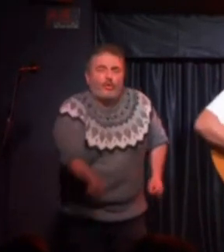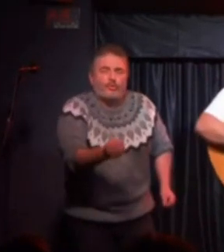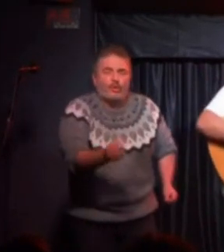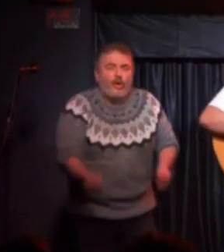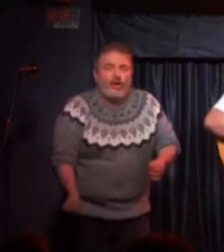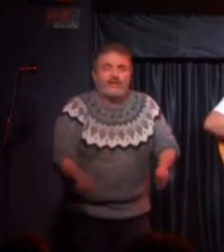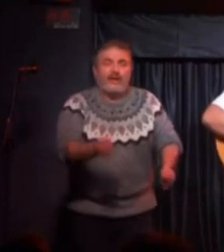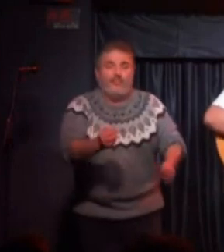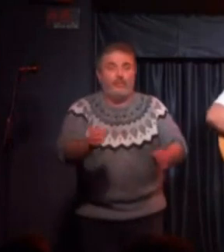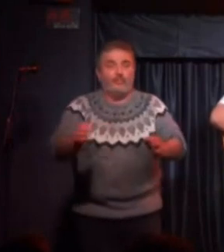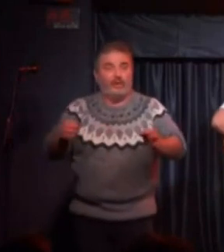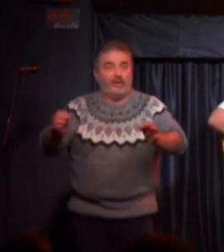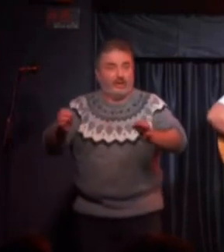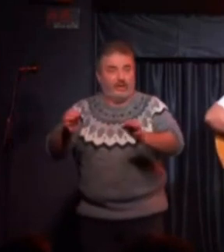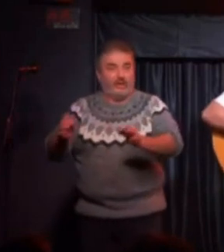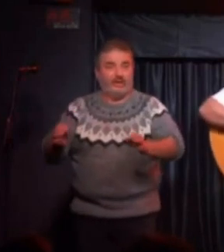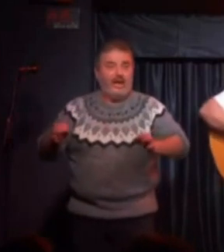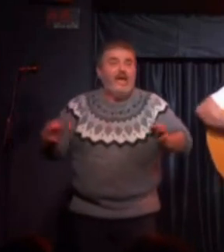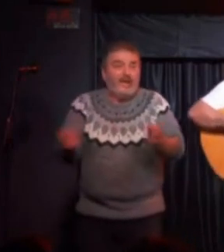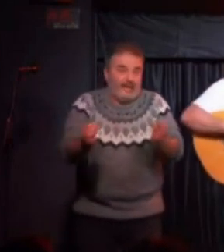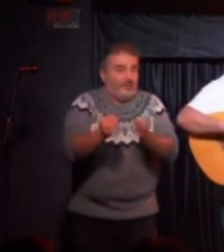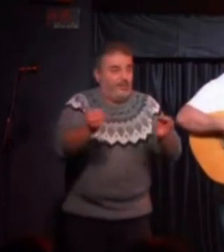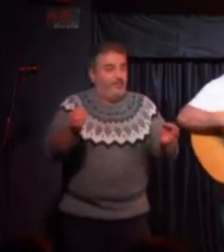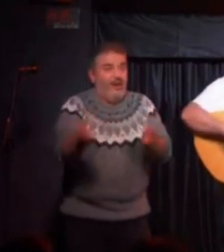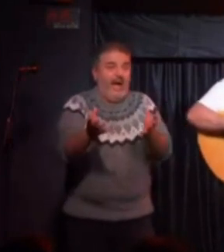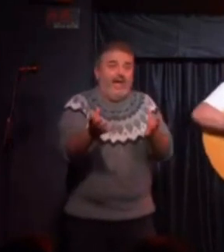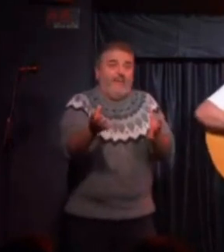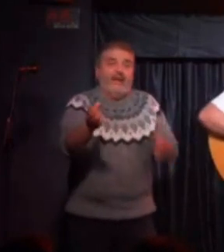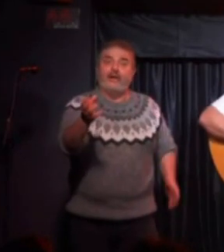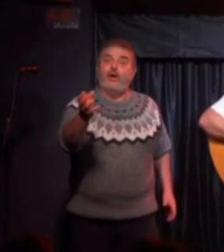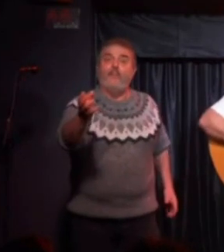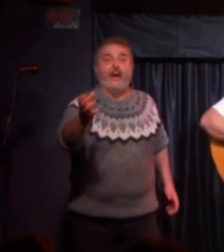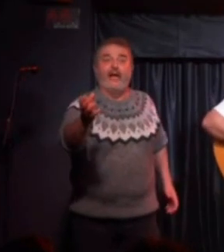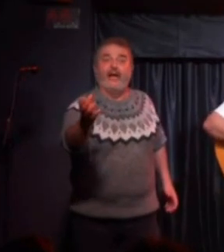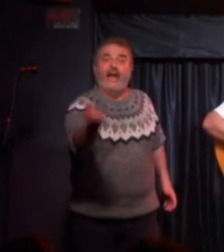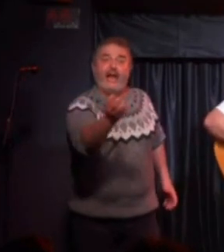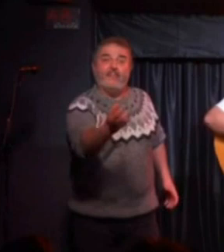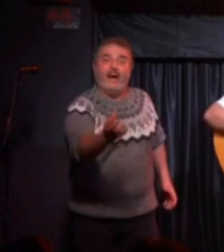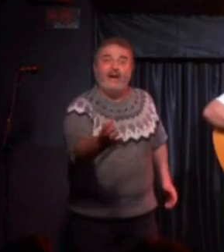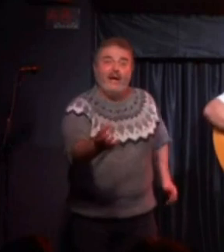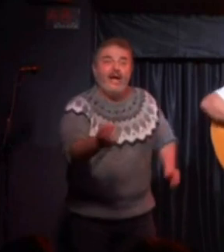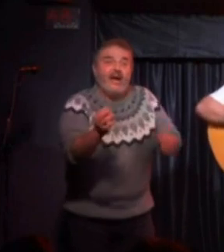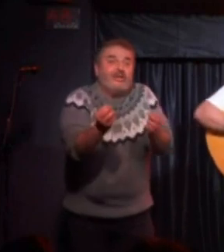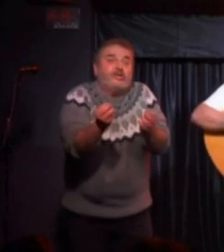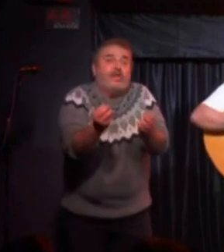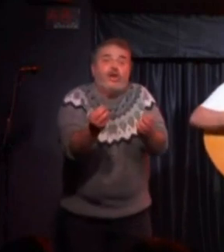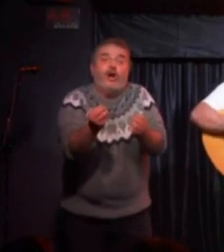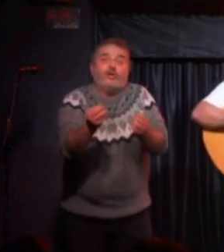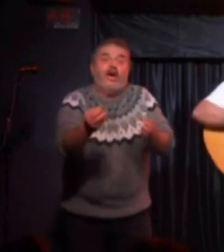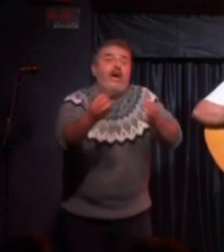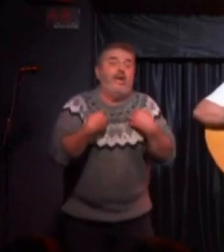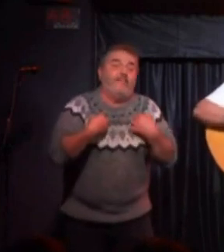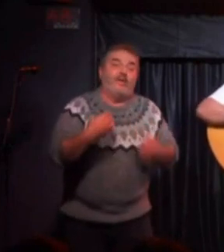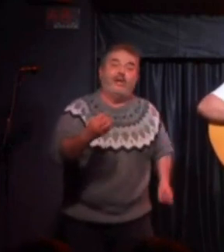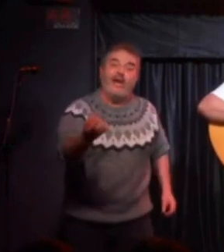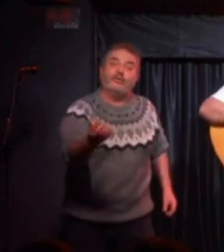yo escucho esta musiquita, que aunque los mares me rompan el alma, la